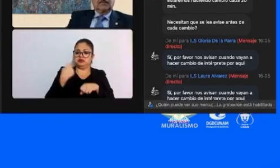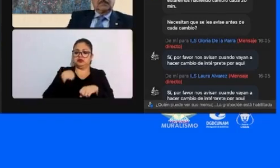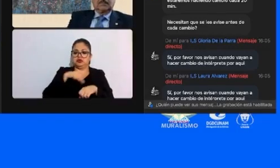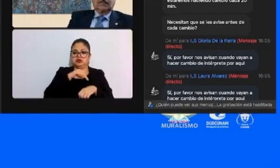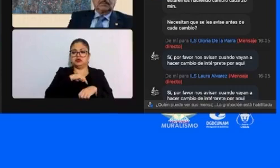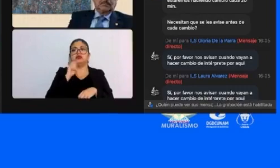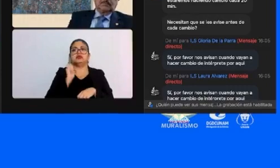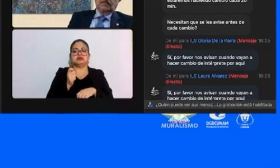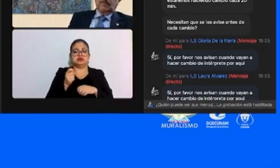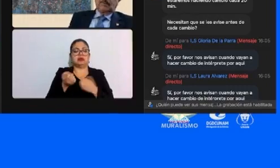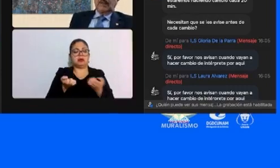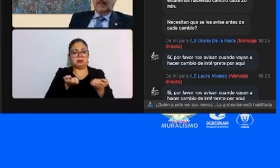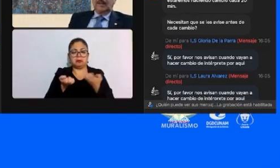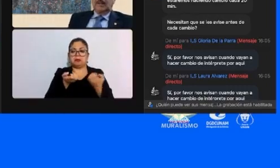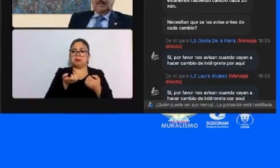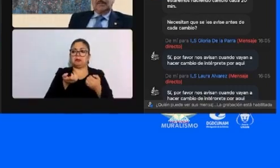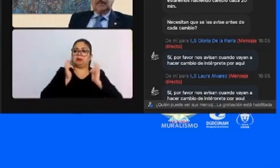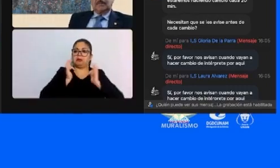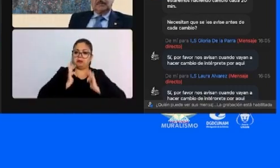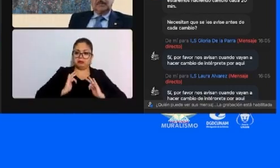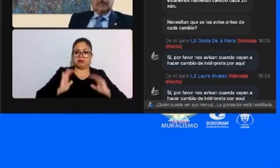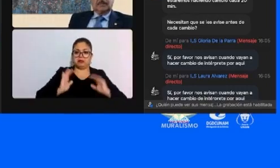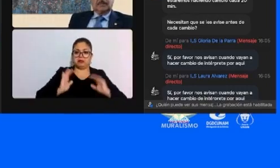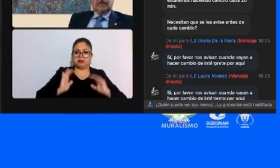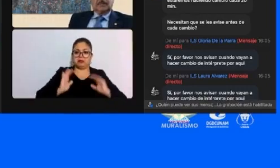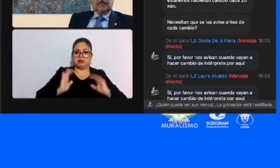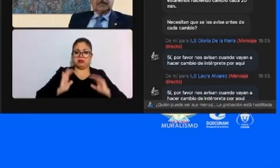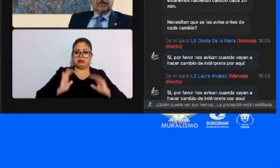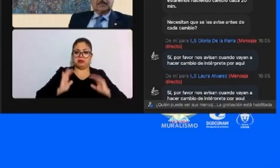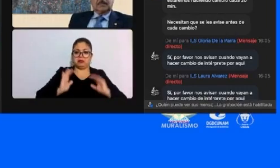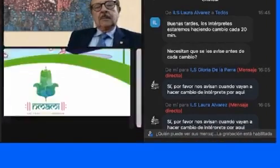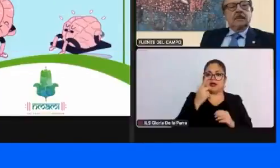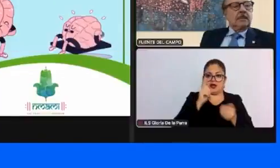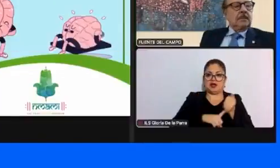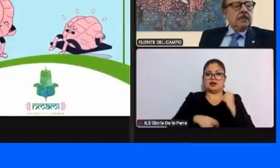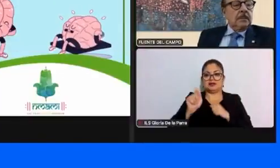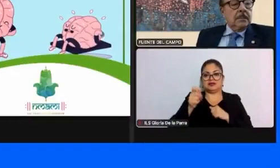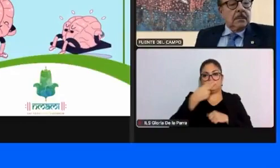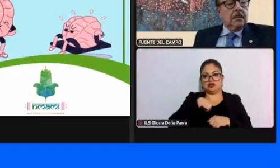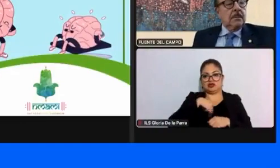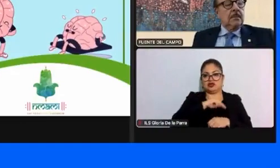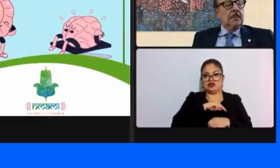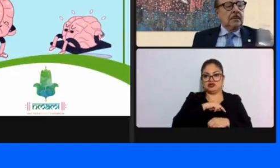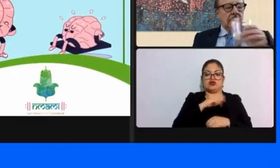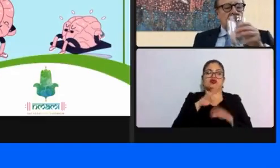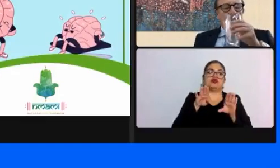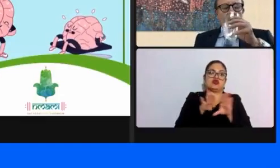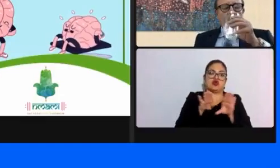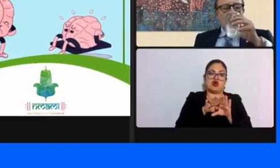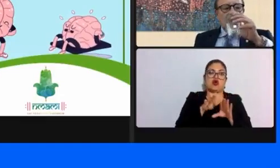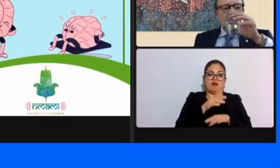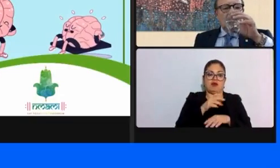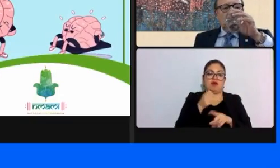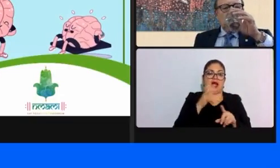metabólica o inmune, sino lo que va a suceder en nuestro estado de ánimo, y también vemos cómo sí tiene un impacto directo